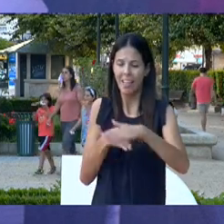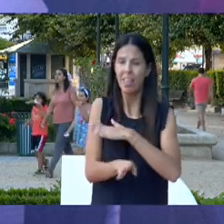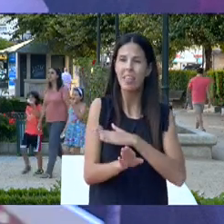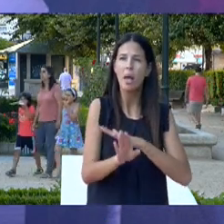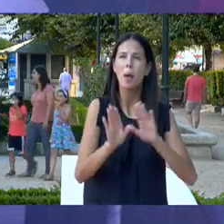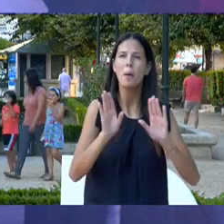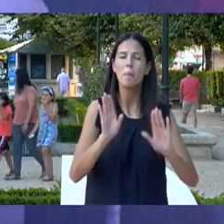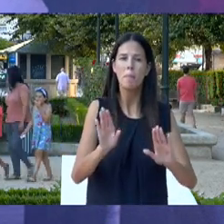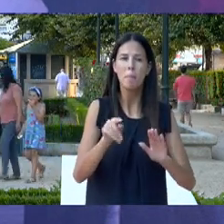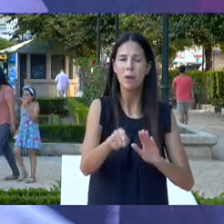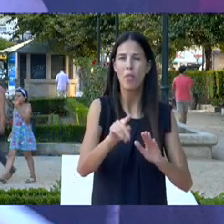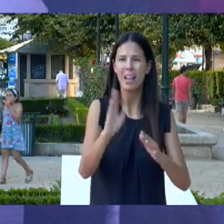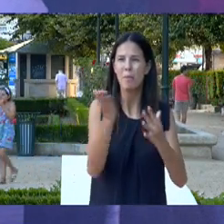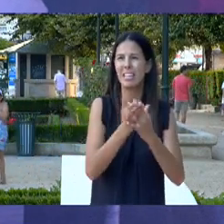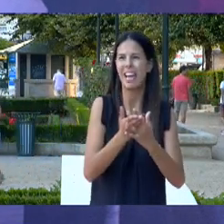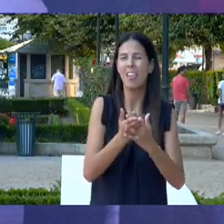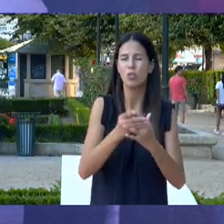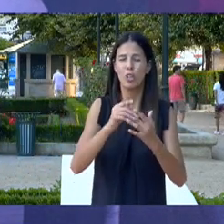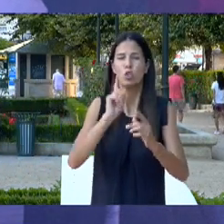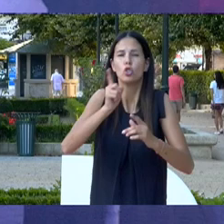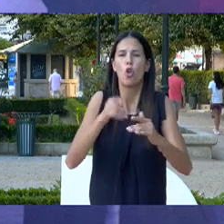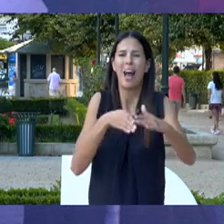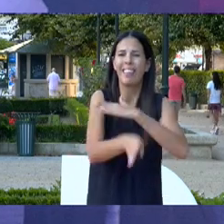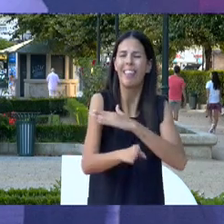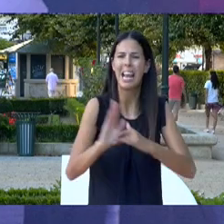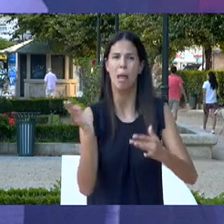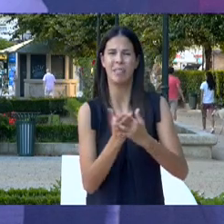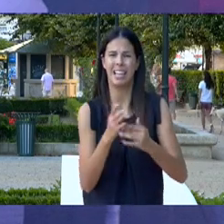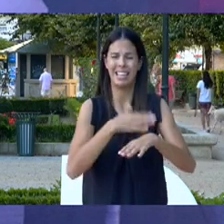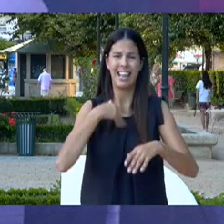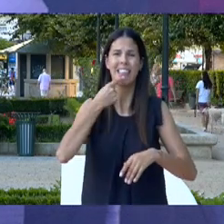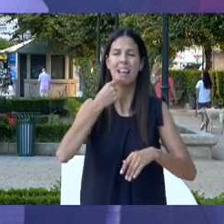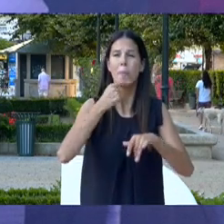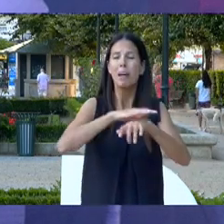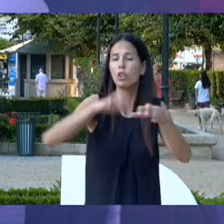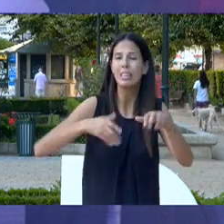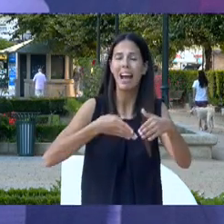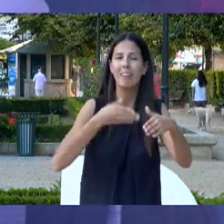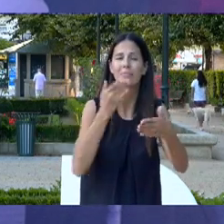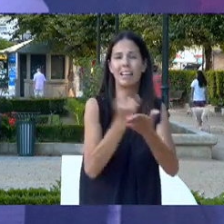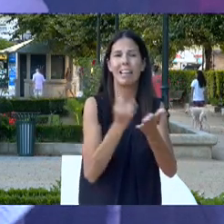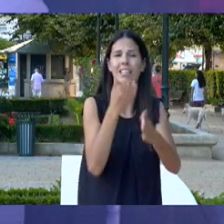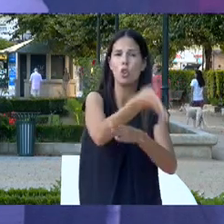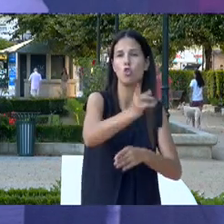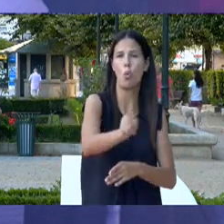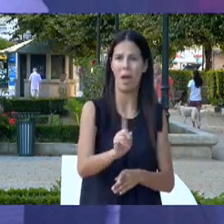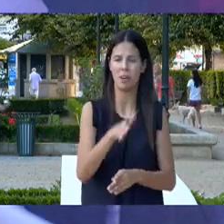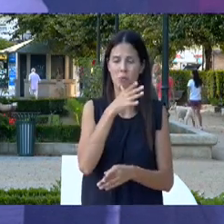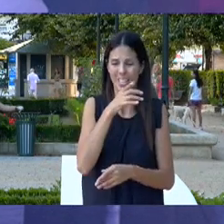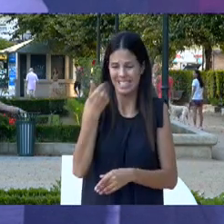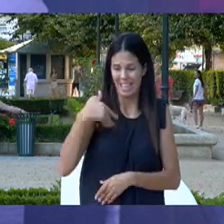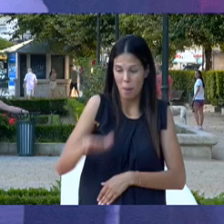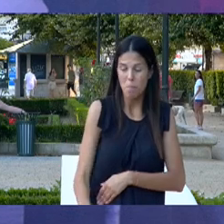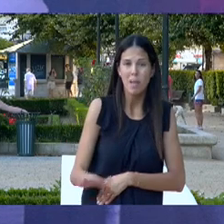clase de esa mitade só a metade, non? É dicir, que a maior parte das nenas non acudían á clase porque desde moi pequenas